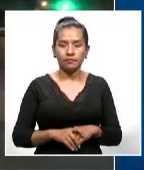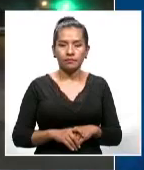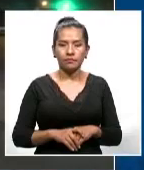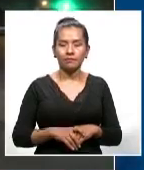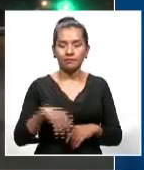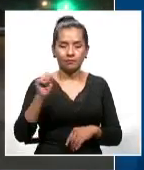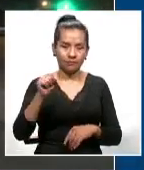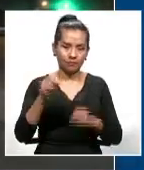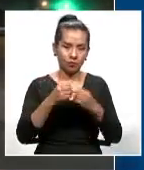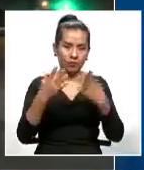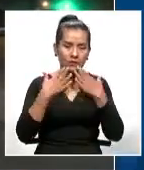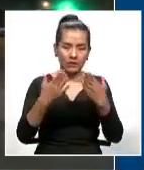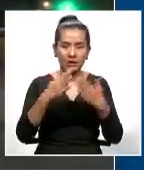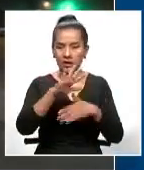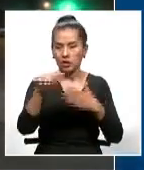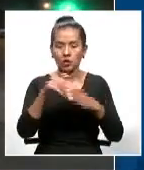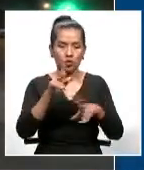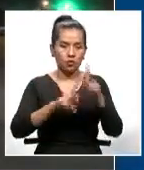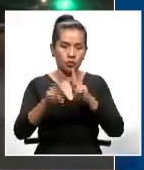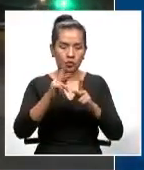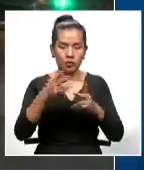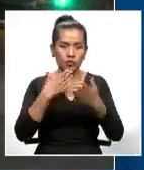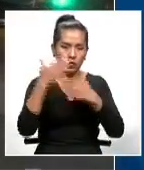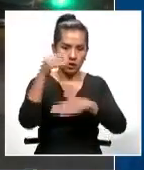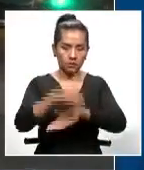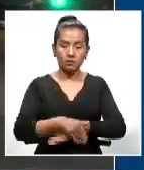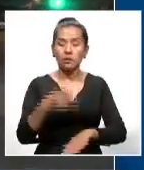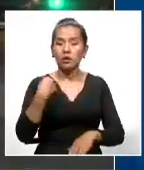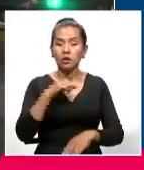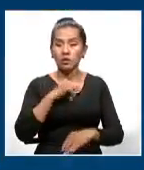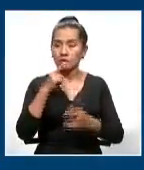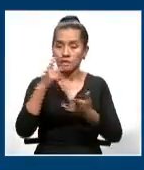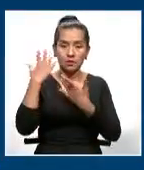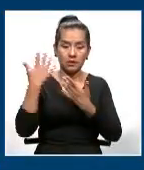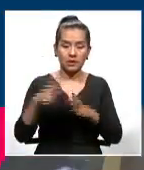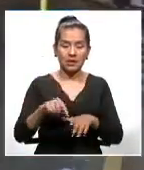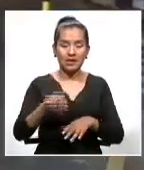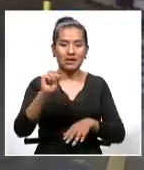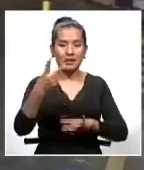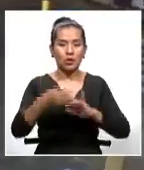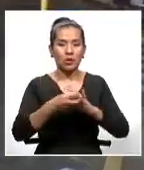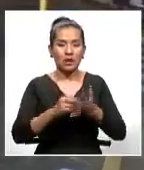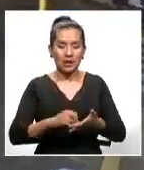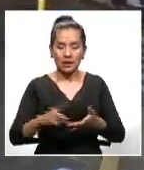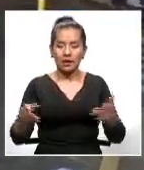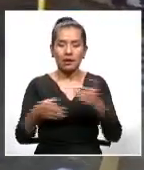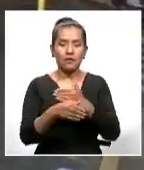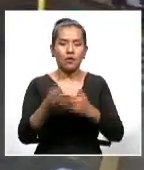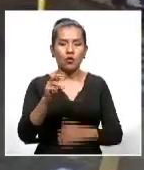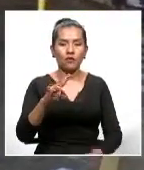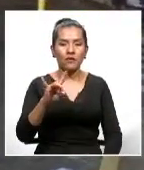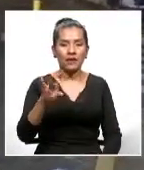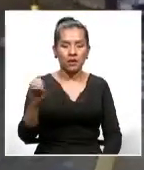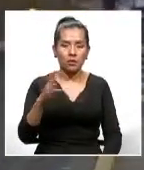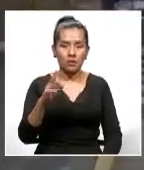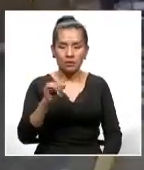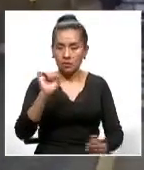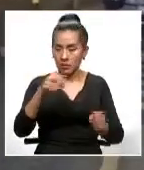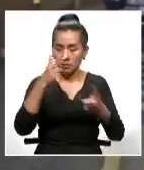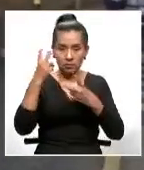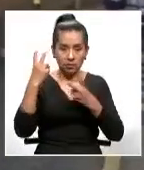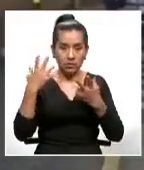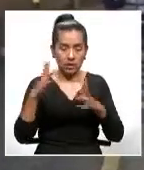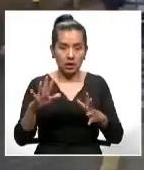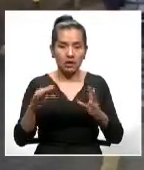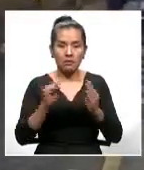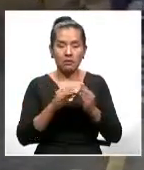Muchas gracias, buenas noches a toda la población, y justamente nos encontramos en el segundo anillo y avenida Ovidio Barberí, donde ustedes pueden evidenciar que, bueno,